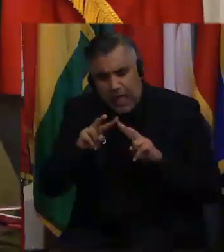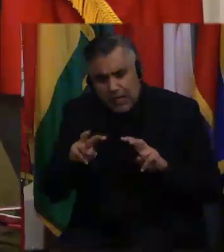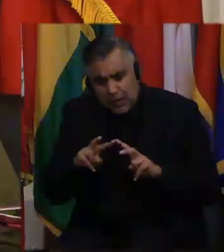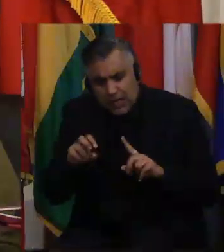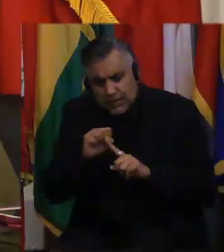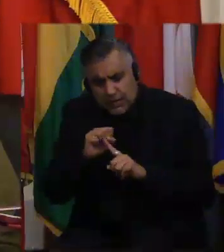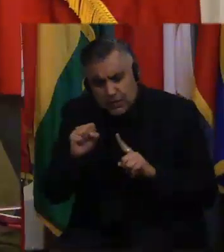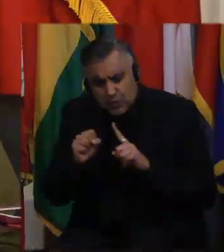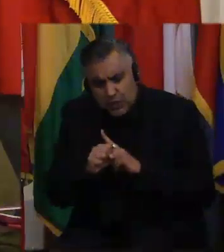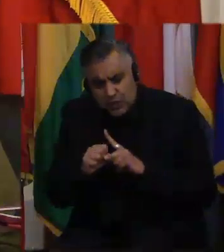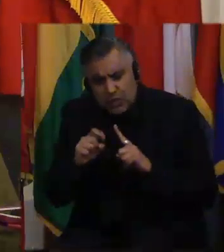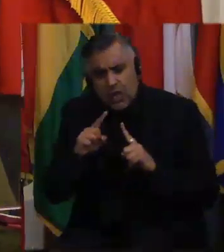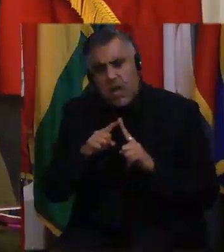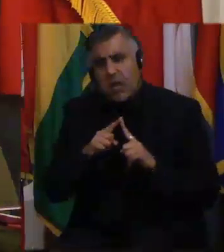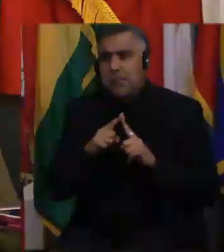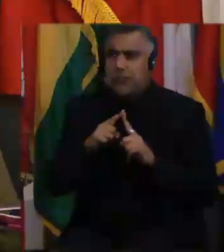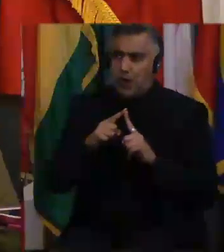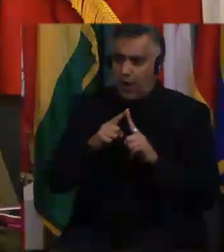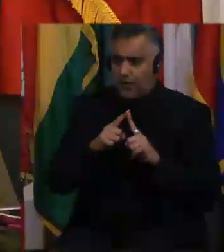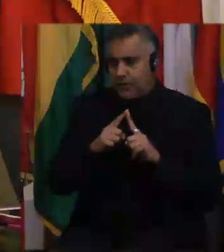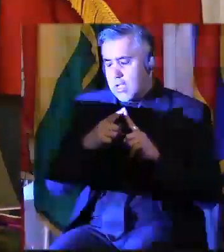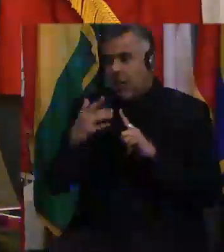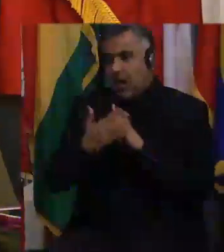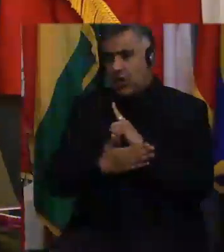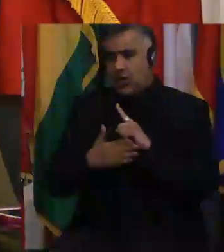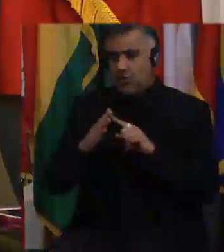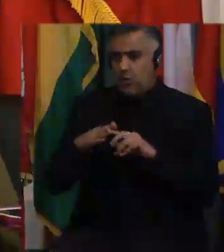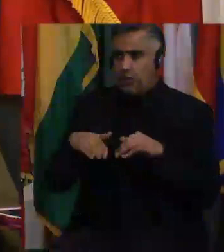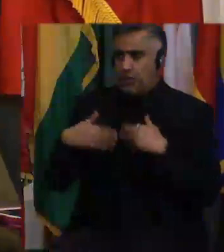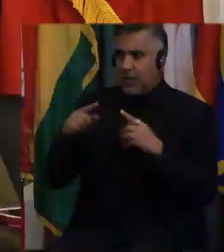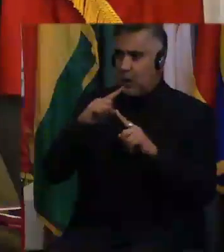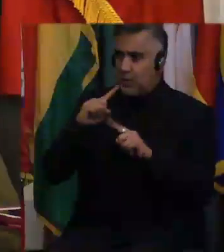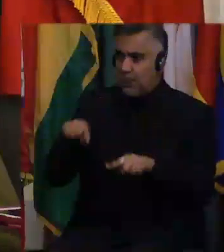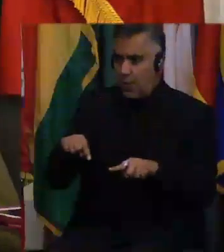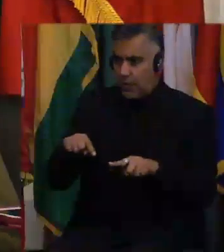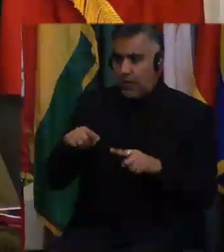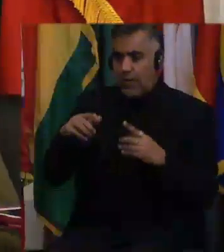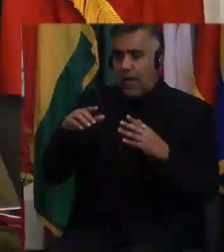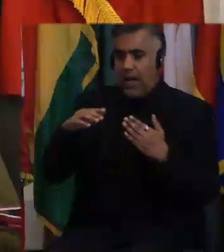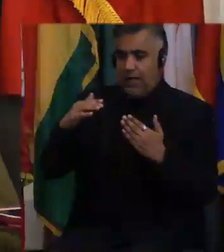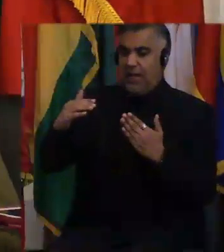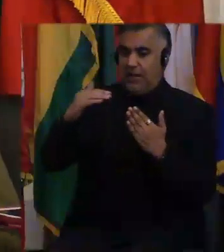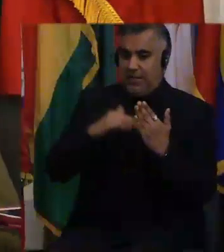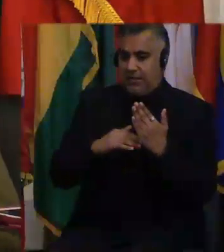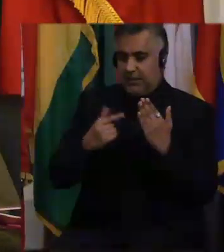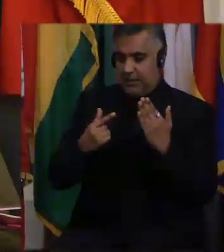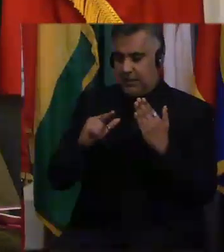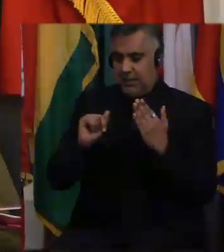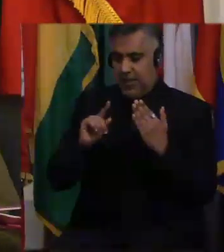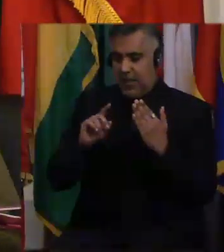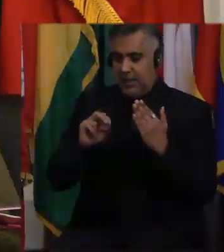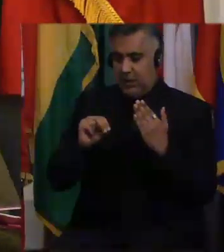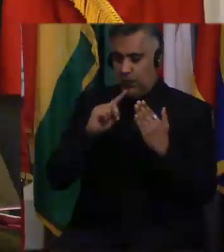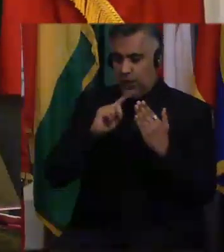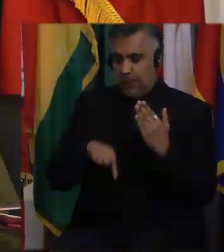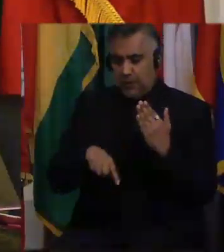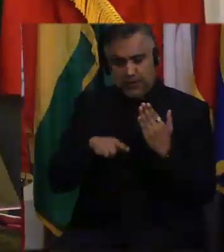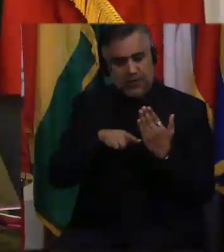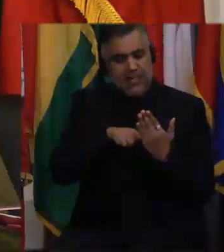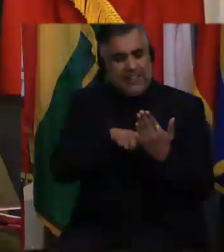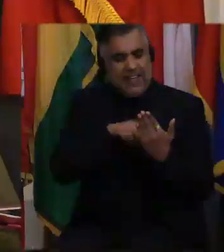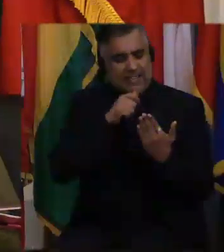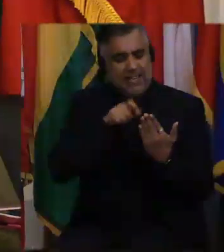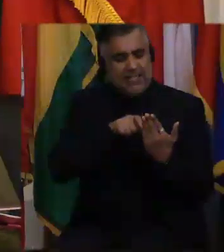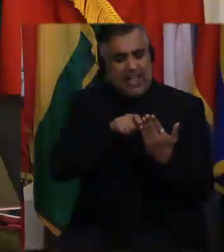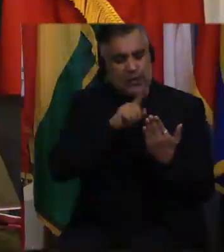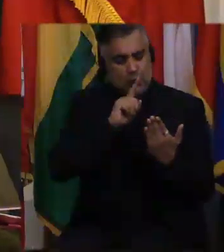pronto un país presenta un informe y aparece al lado el informe de CLADEM y nos dice, no, eso no es tan cierto. Entonces, cuando se hace el